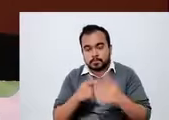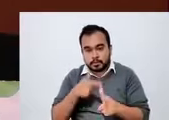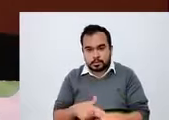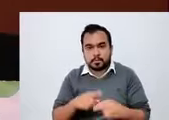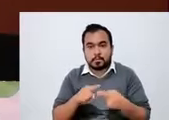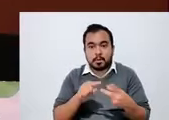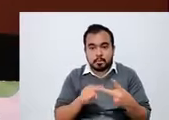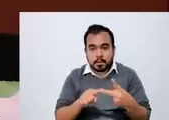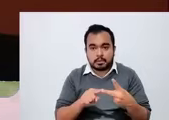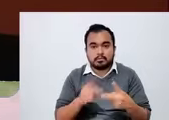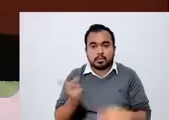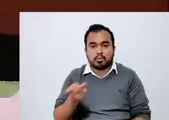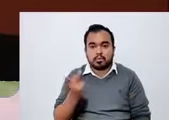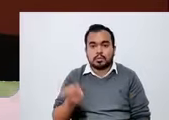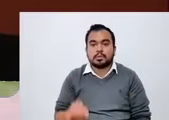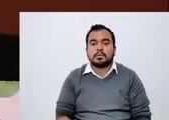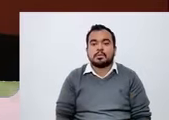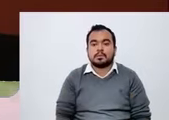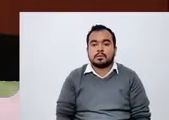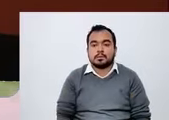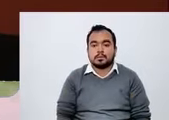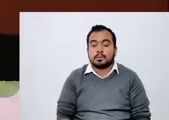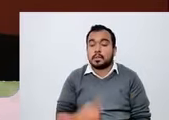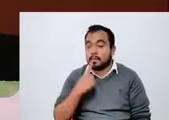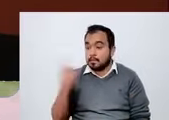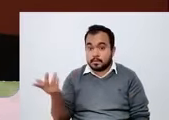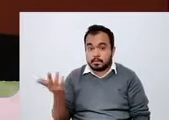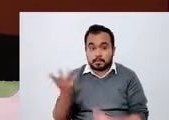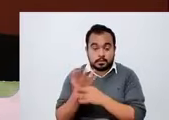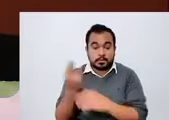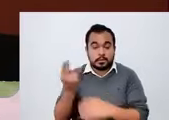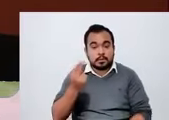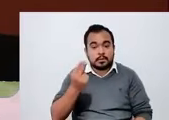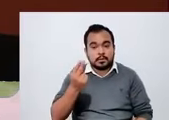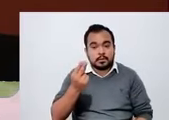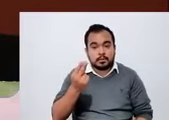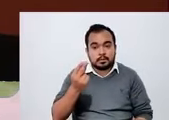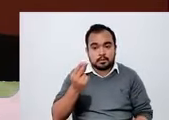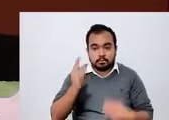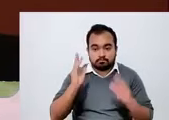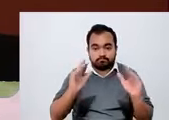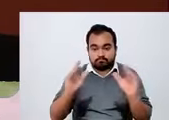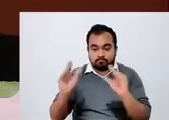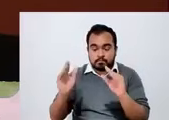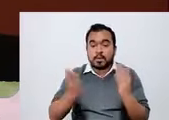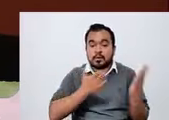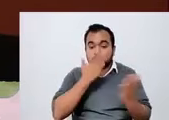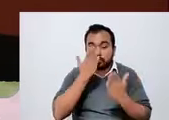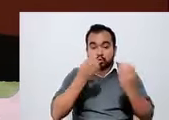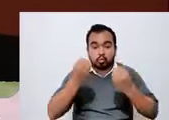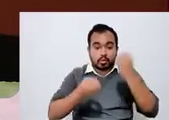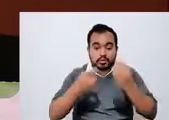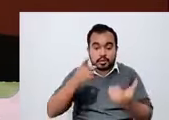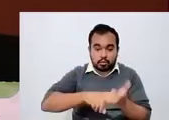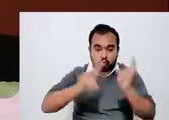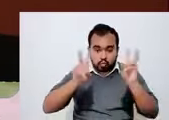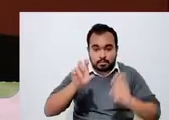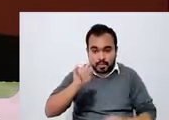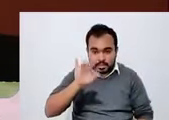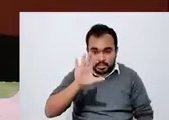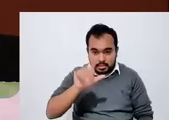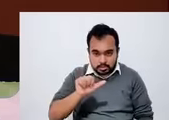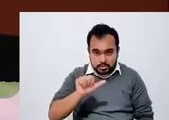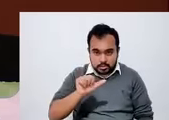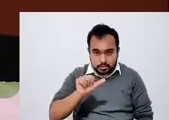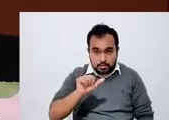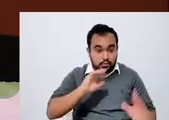son: se dice que es necesario formar a estudiantes y jueces en ética. Entonces, ¿tendría que ser una formación